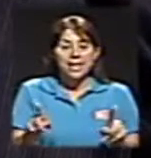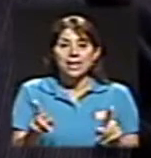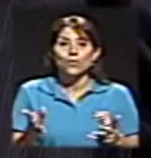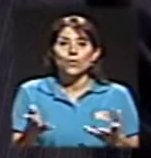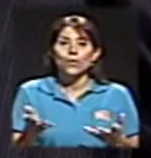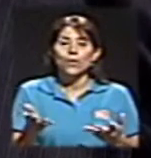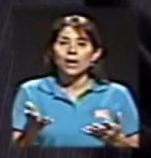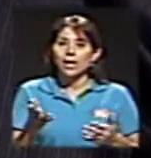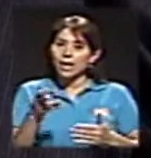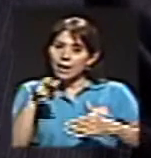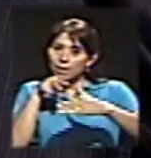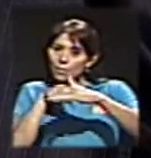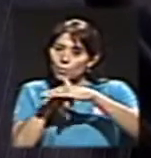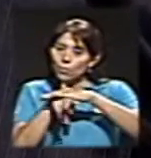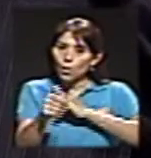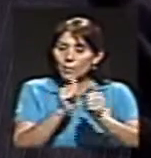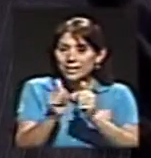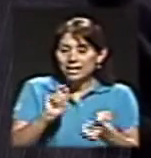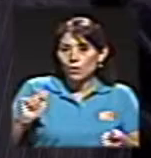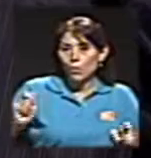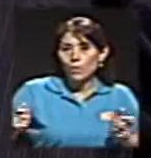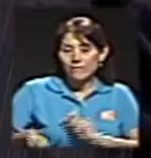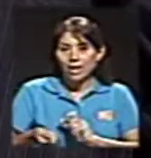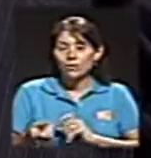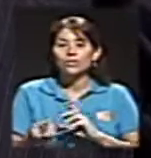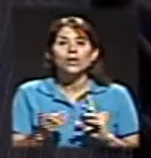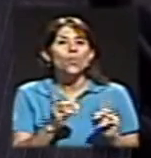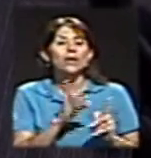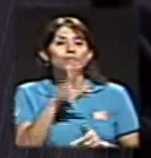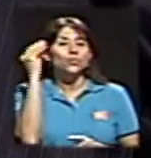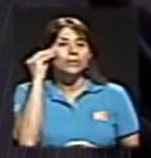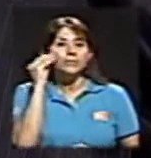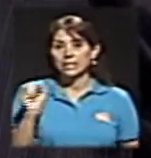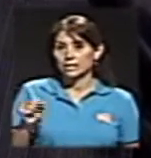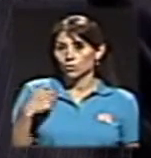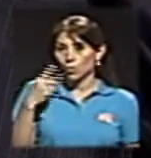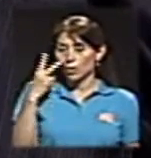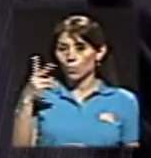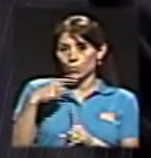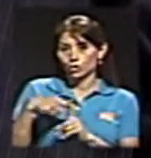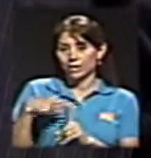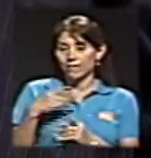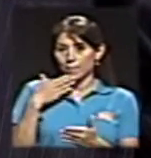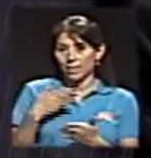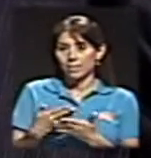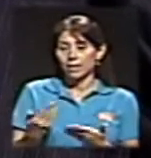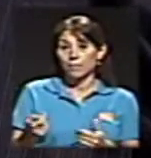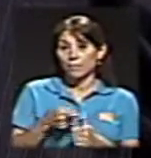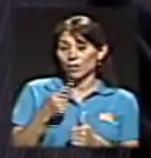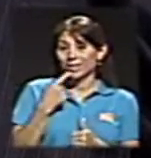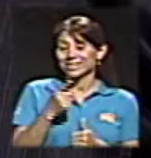panorama de competencia ha ido modificándose. ¿Cuál es la reacción? Sí, yo lo veo muy positivamente, ¿verdad? Y primero decir que es